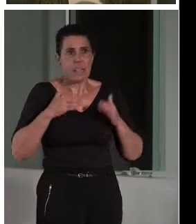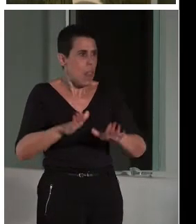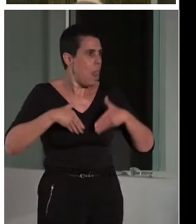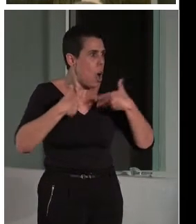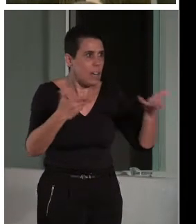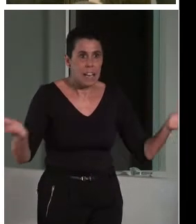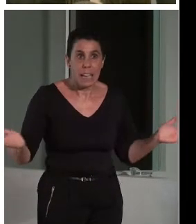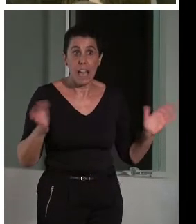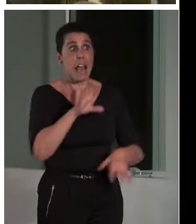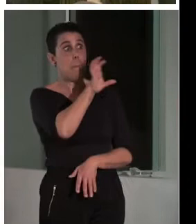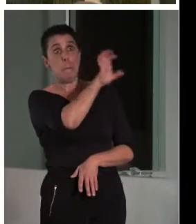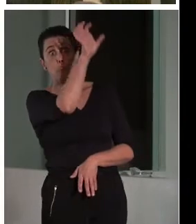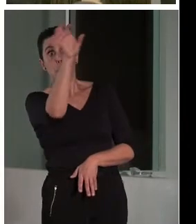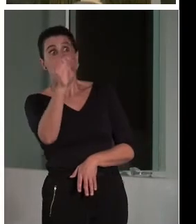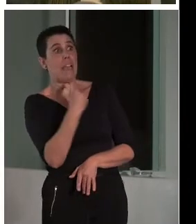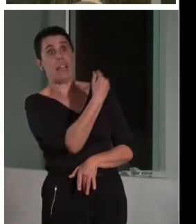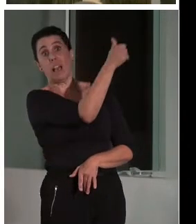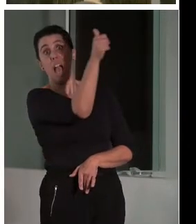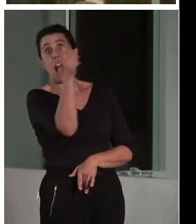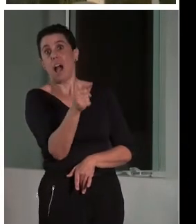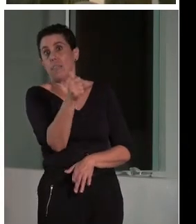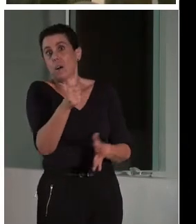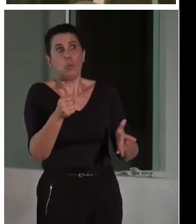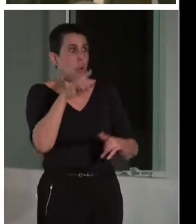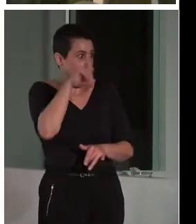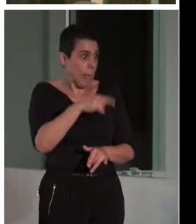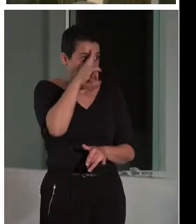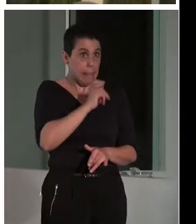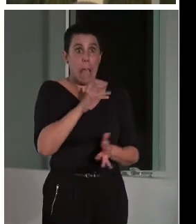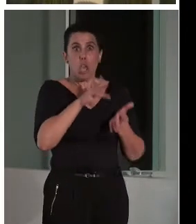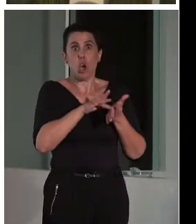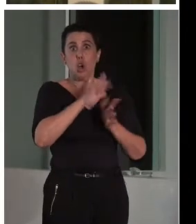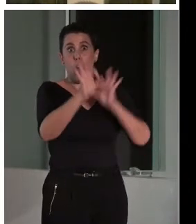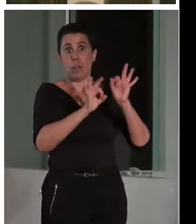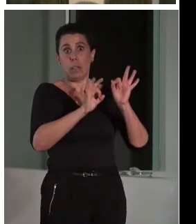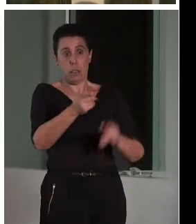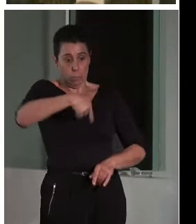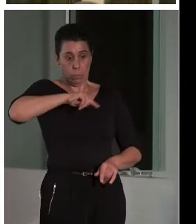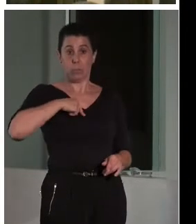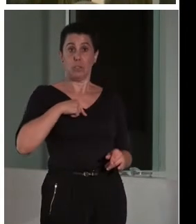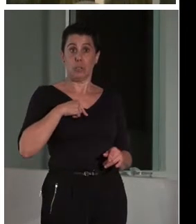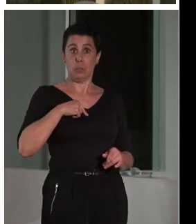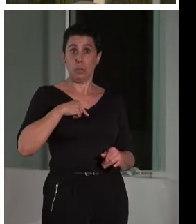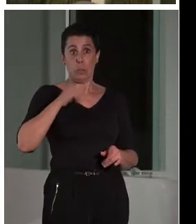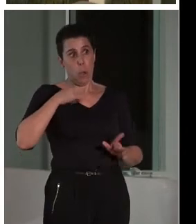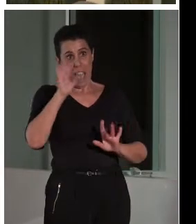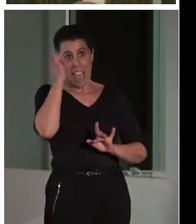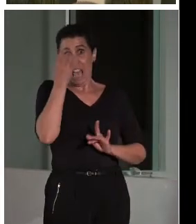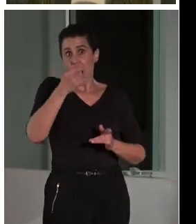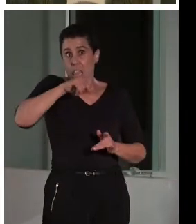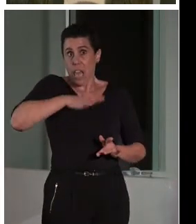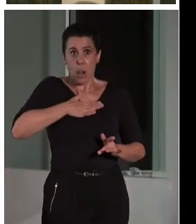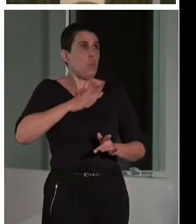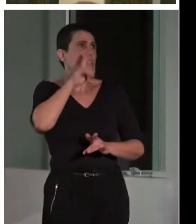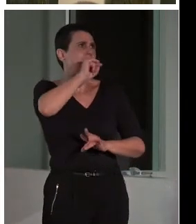no cada país hace según este año lo organizamos nosotros nosotras llevamos esta idea pero el año pasado fuimos